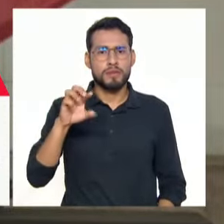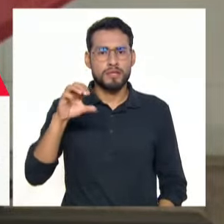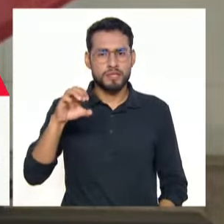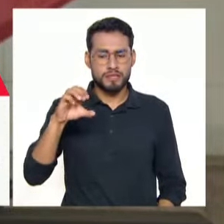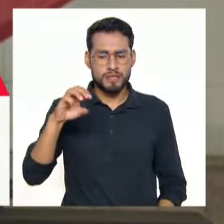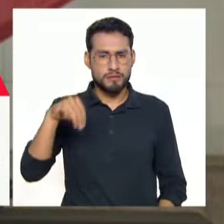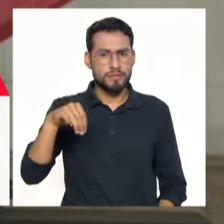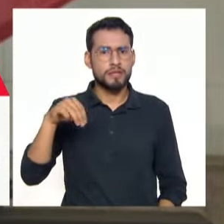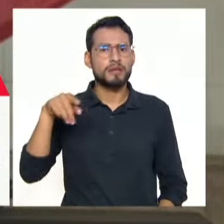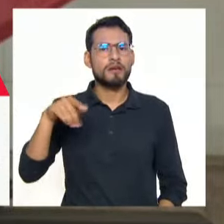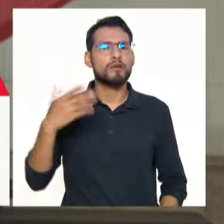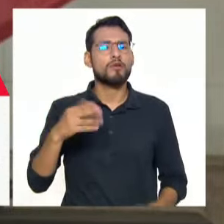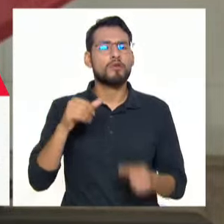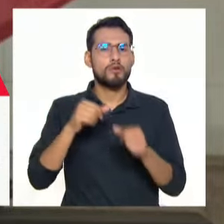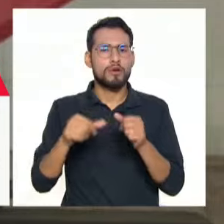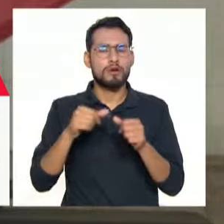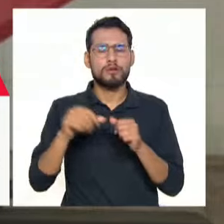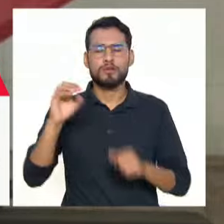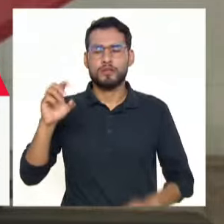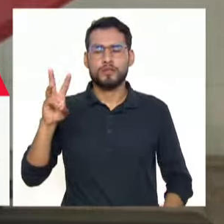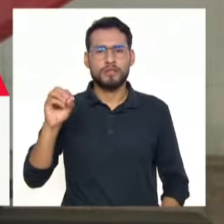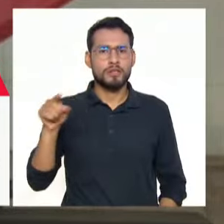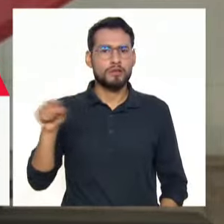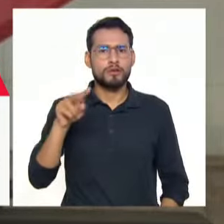042-2024-PCM a la número